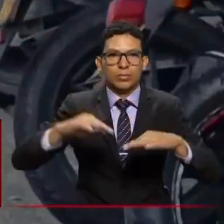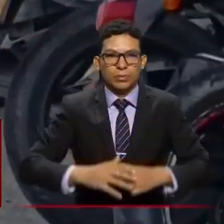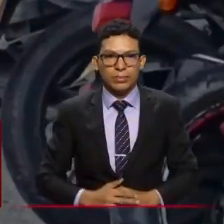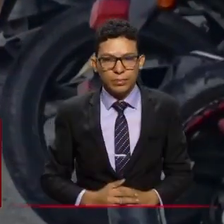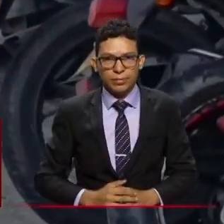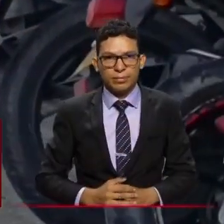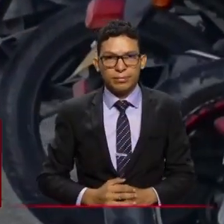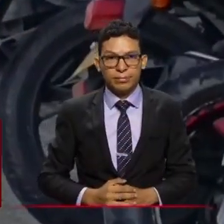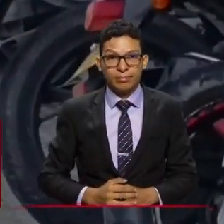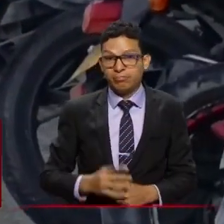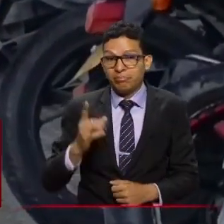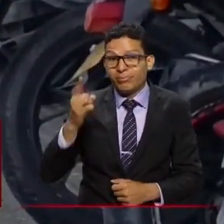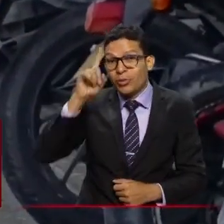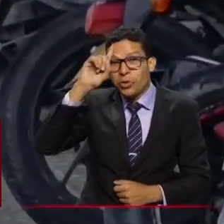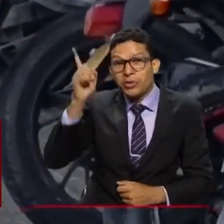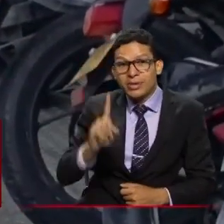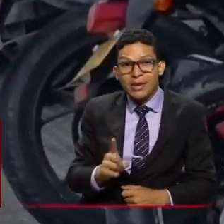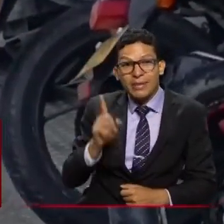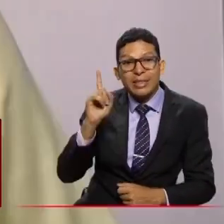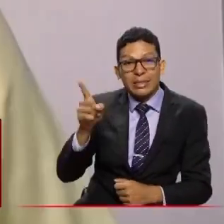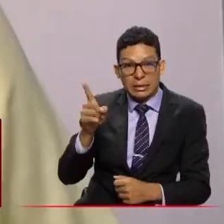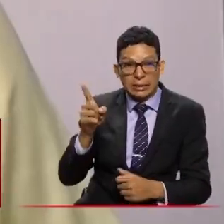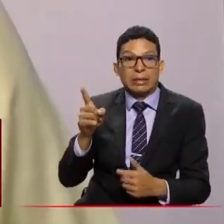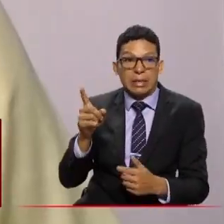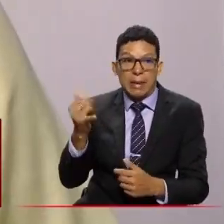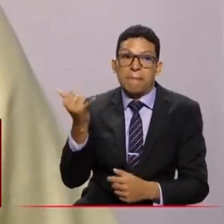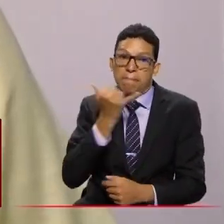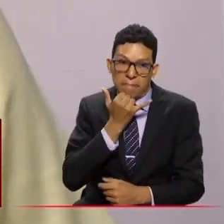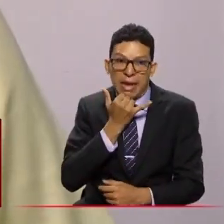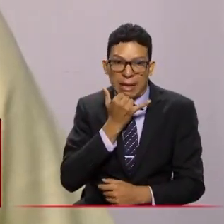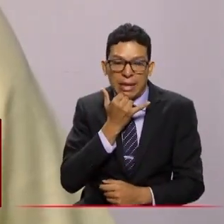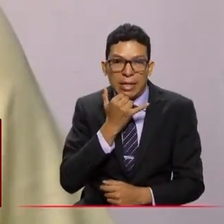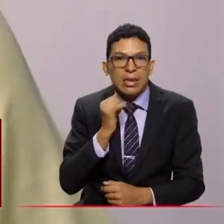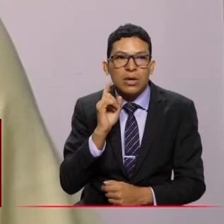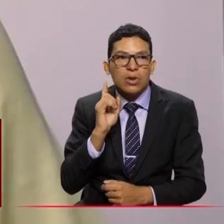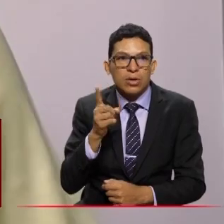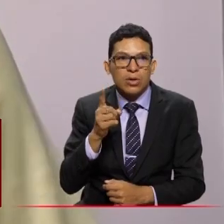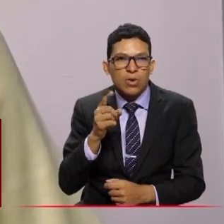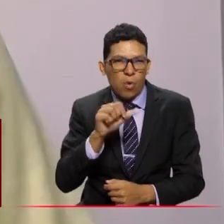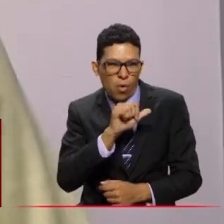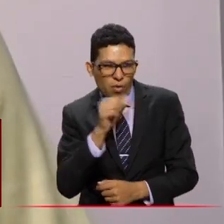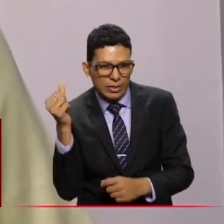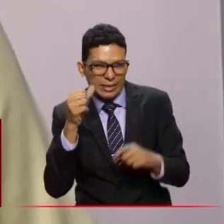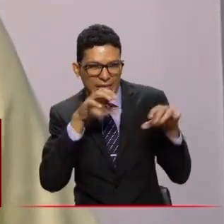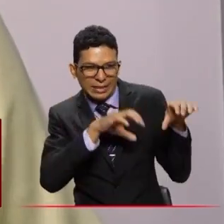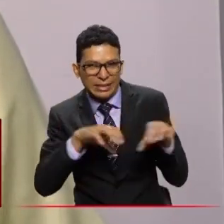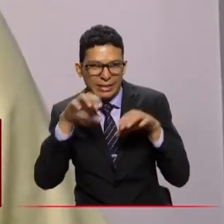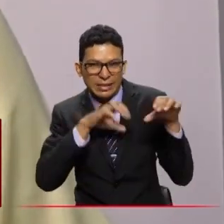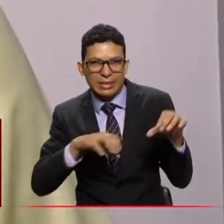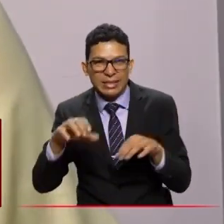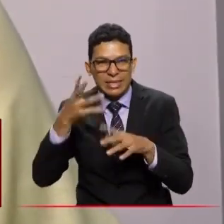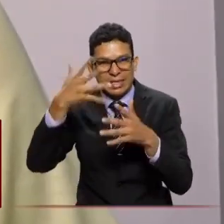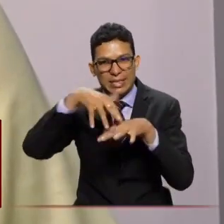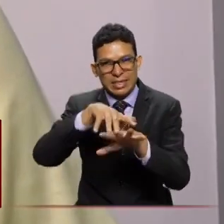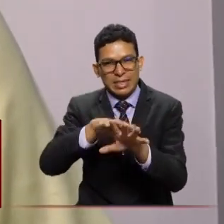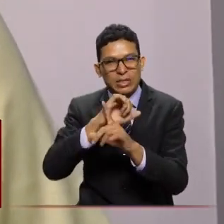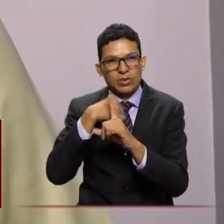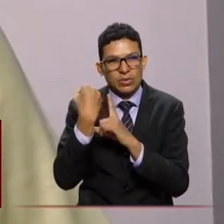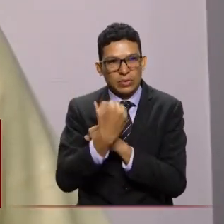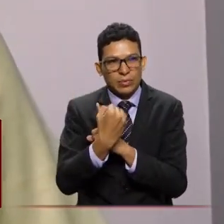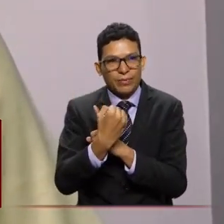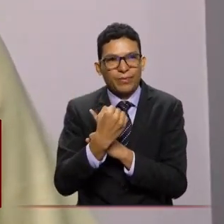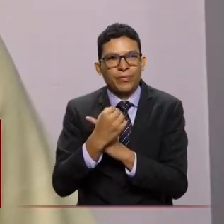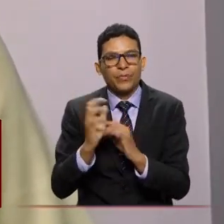ni siquiera está consciente de que está cometiendo un delito, de hecho lo ha reforzado a través de otras acciones que ha generado en redes sociales. Hay